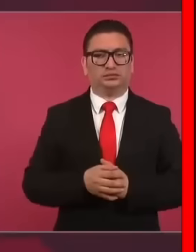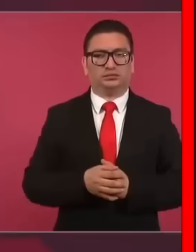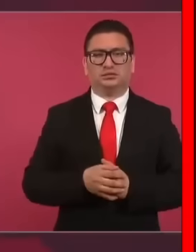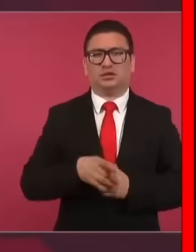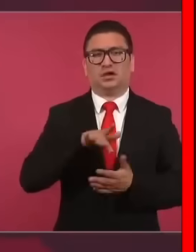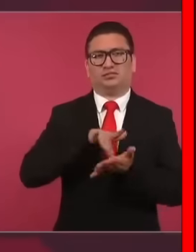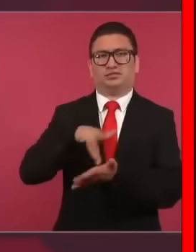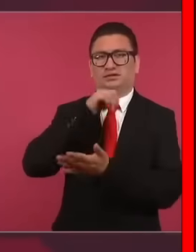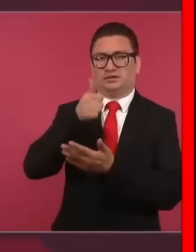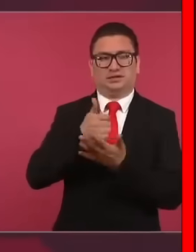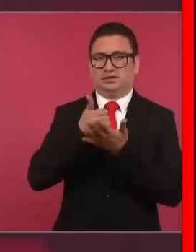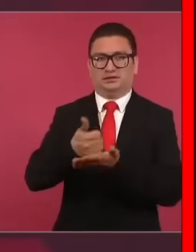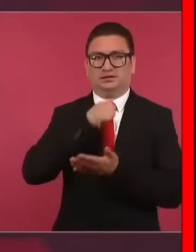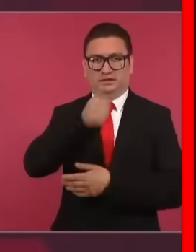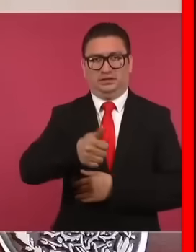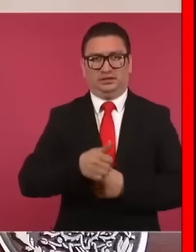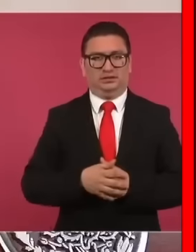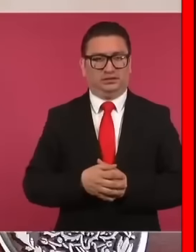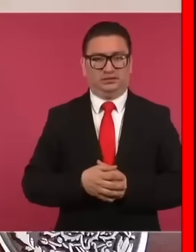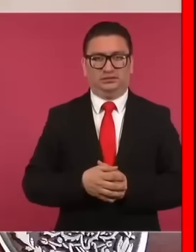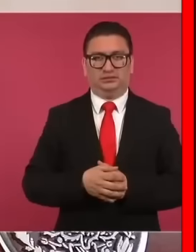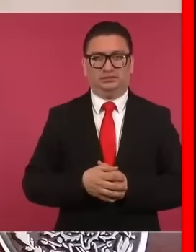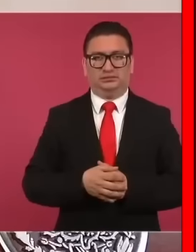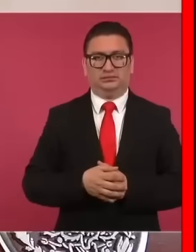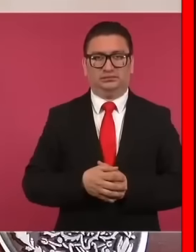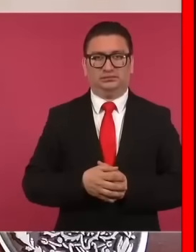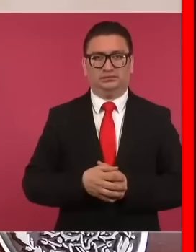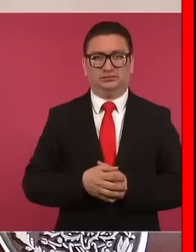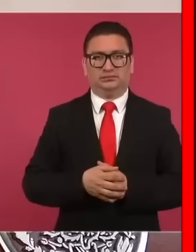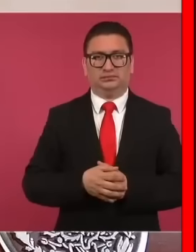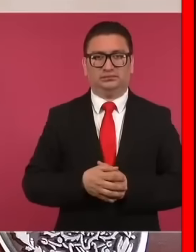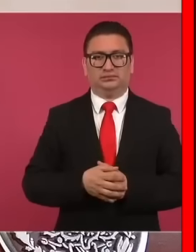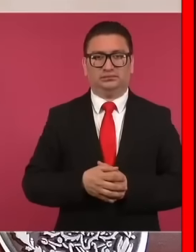no hicieron nada, nada.